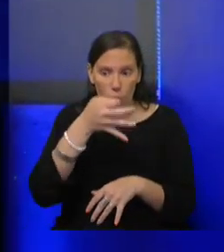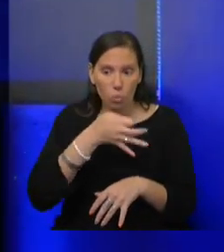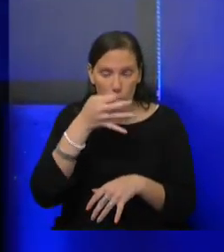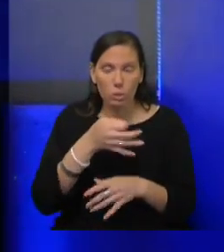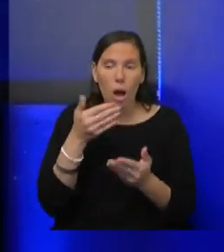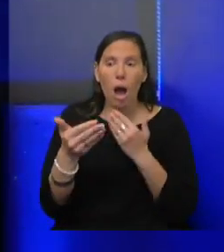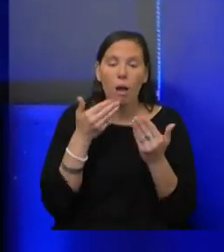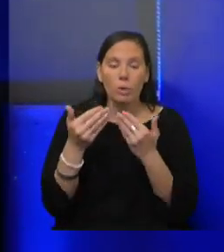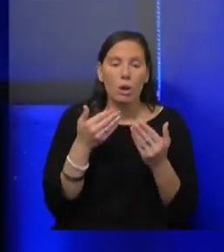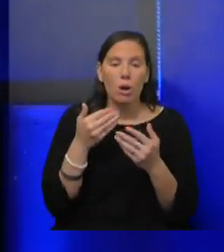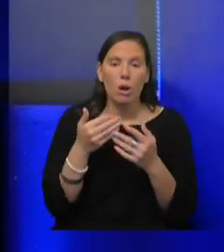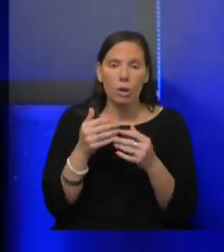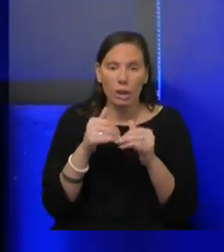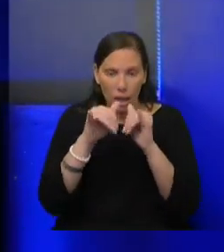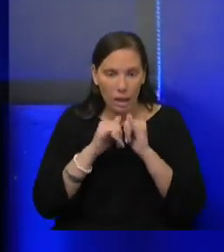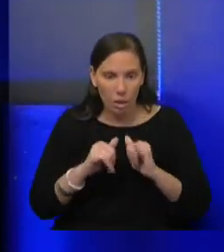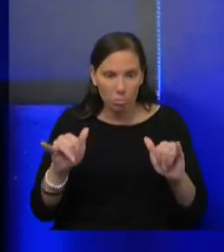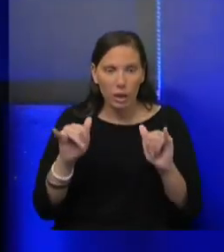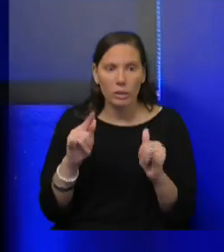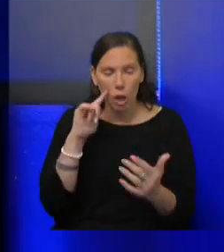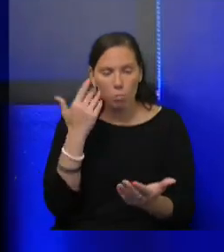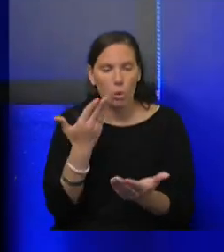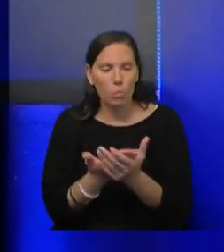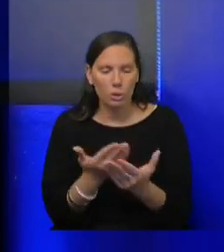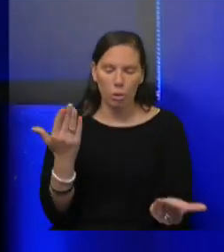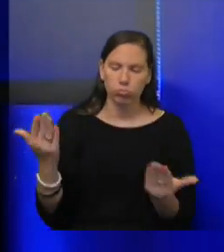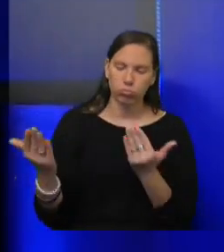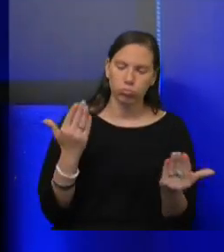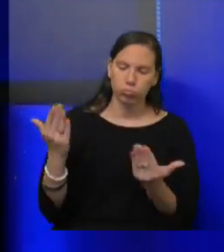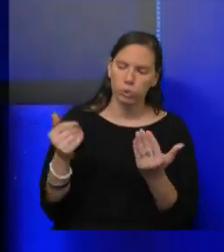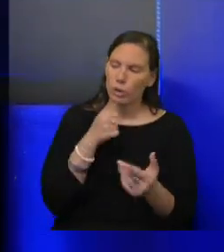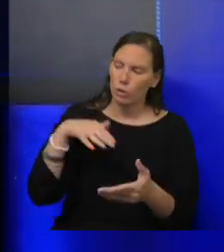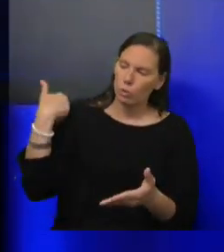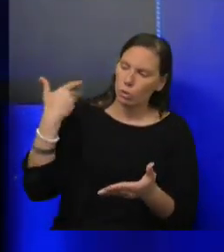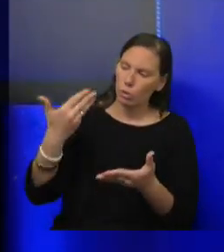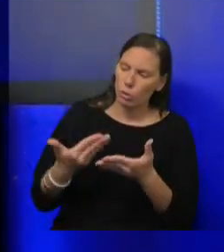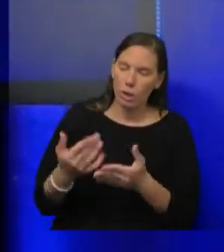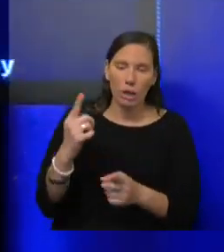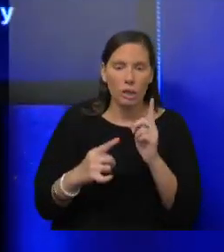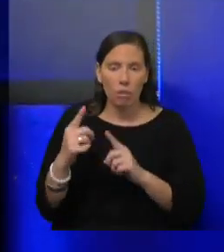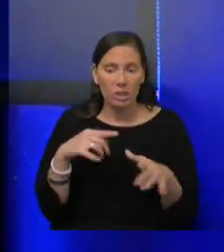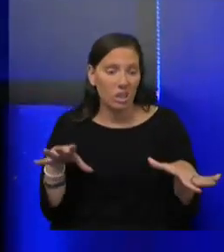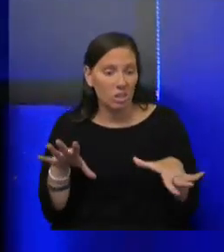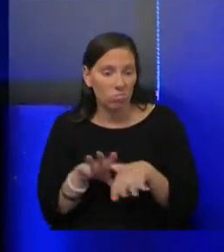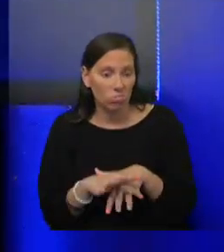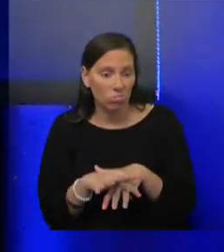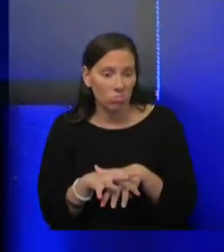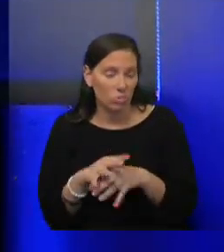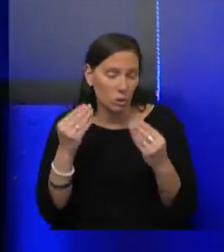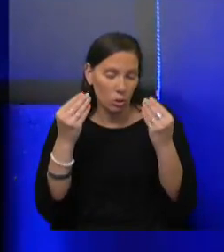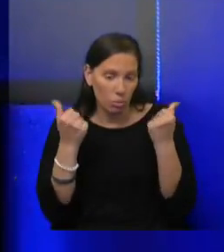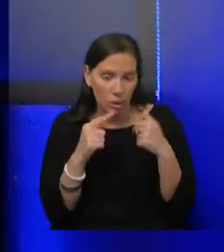que en campaña se comparan propuestas y trayectorias y a veces las coincidencias quedan en un segundo plano